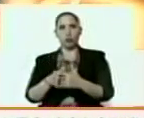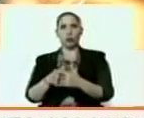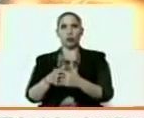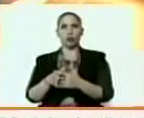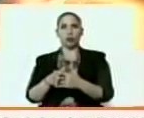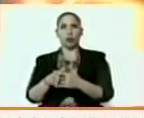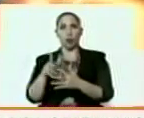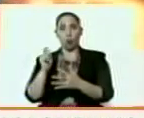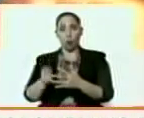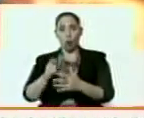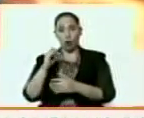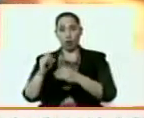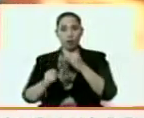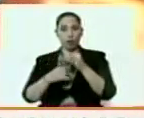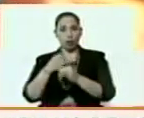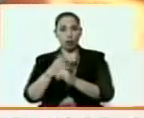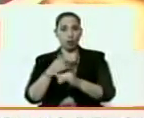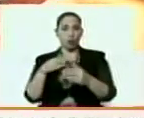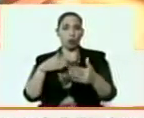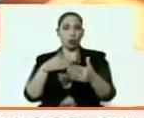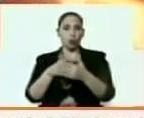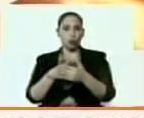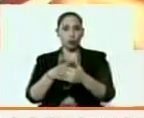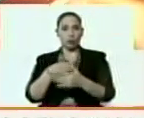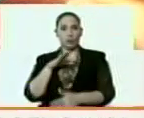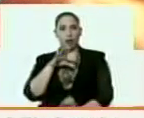cortes internacionales en contra de la República,